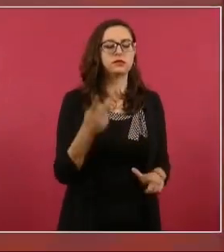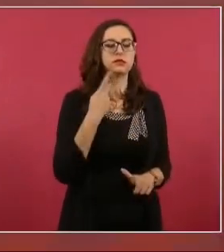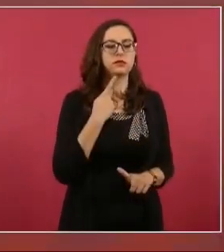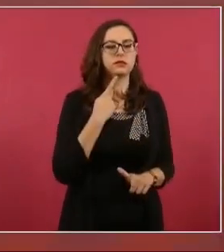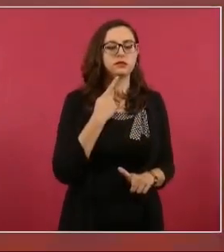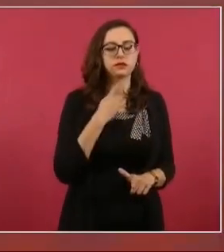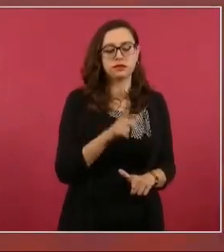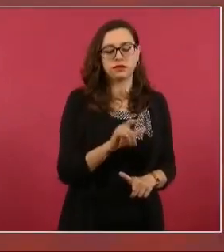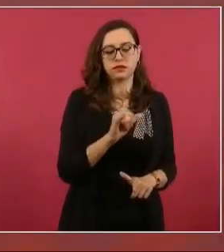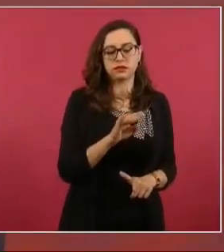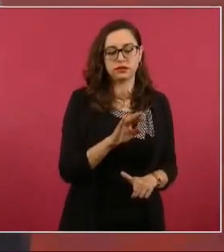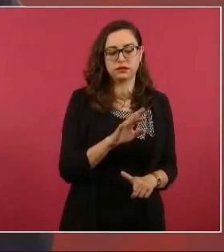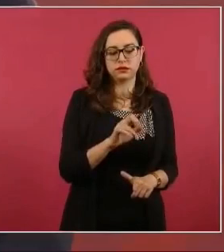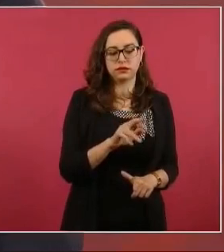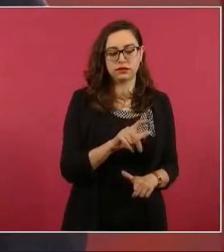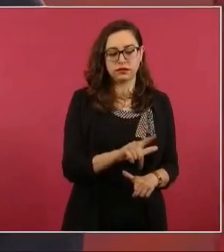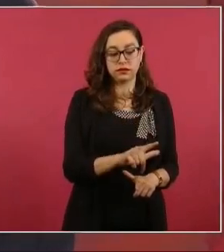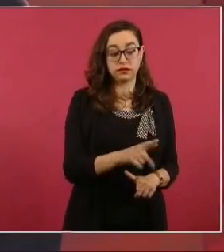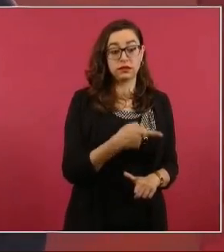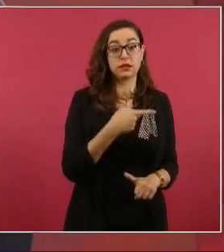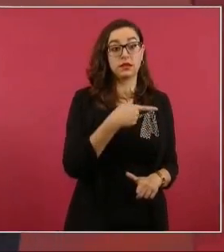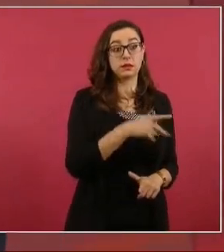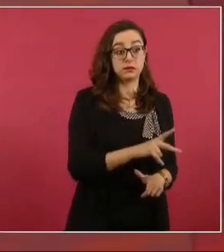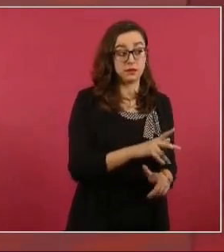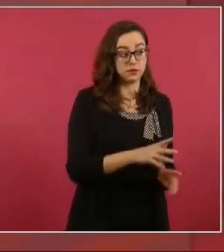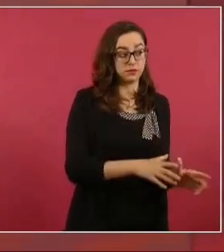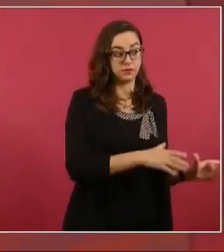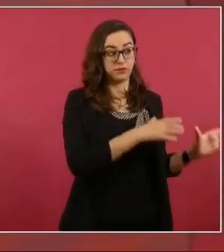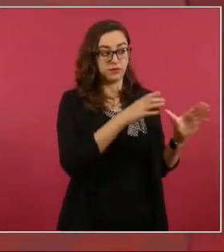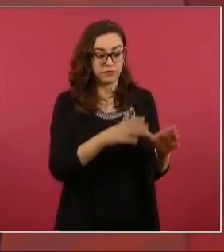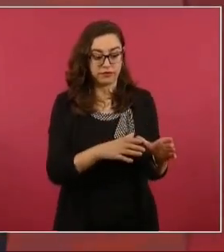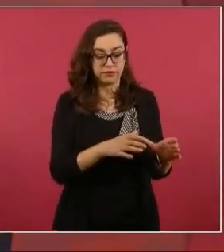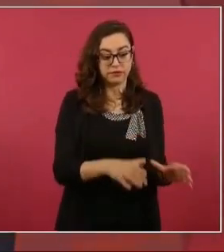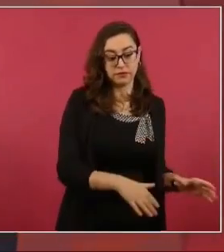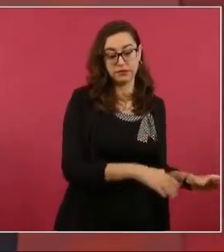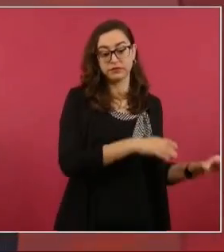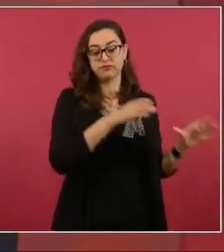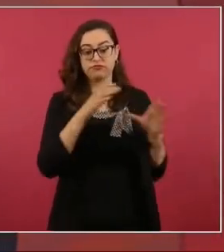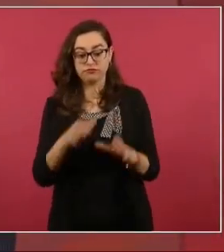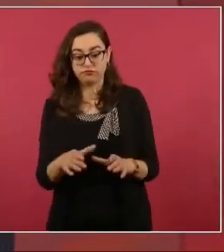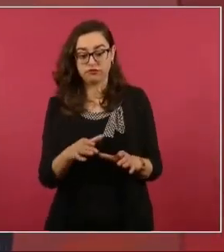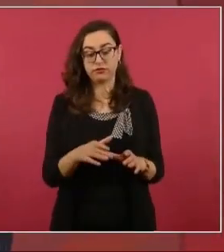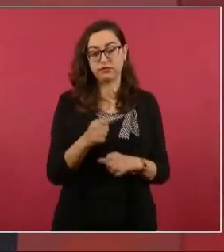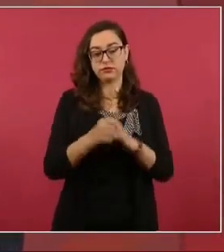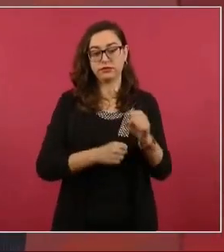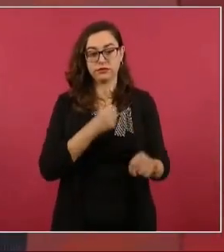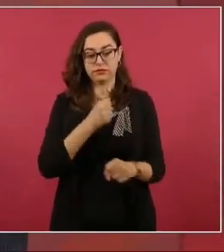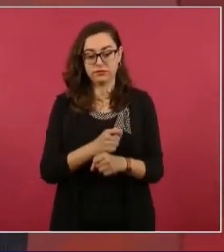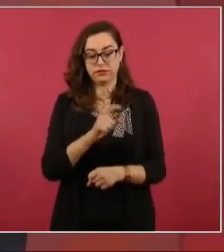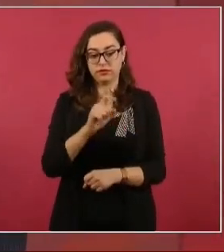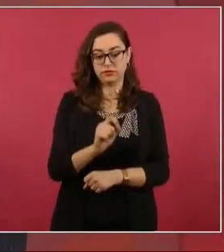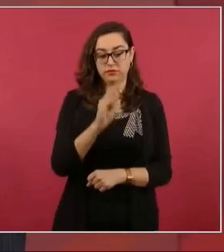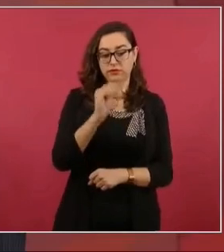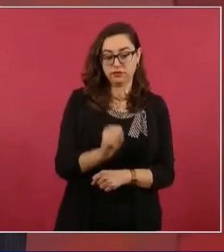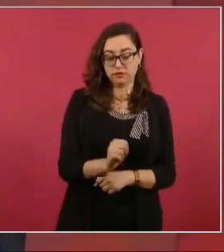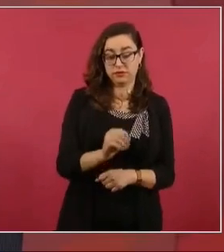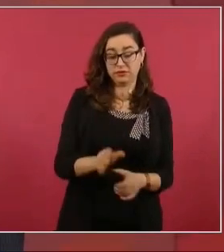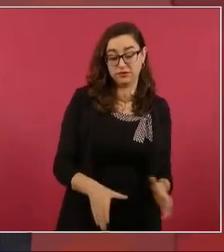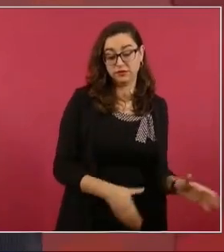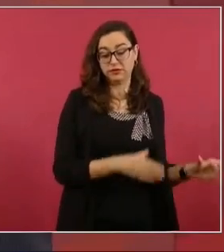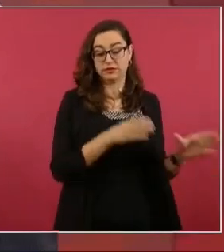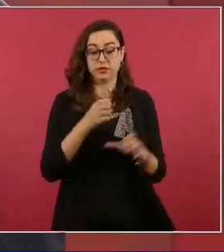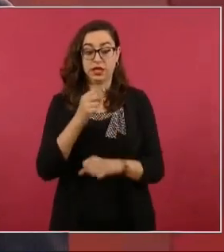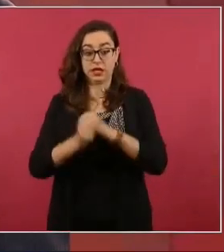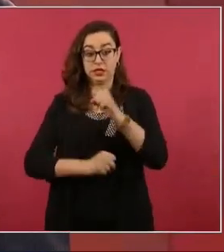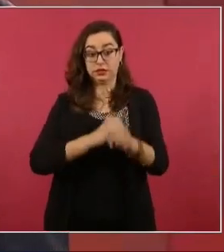este partido en el 29, luego se transforma en el 38, Partido de la